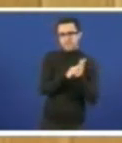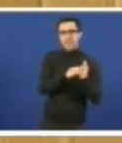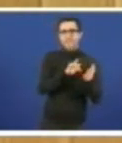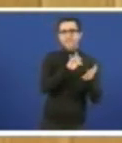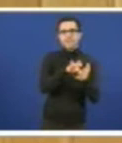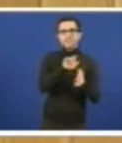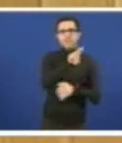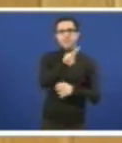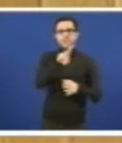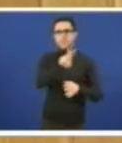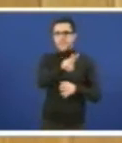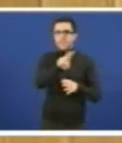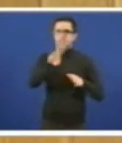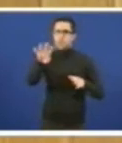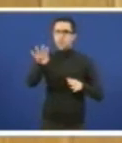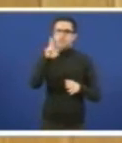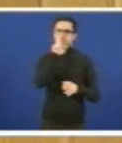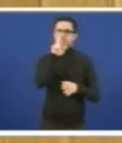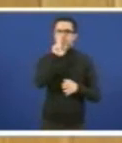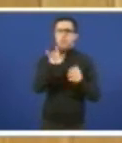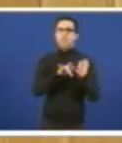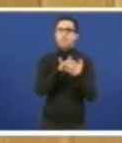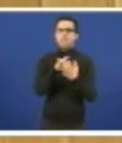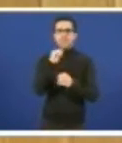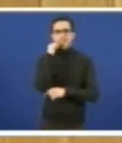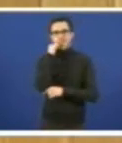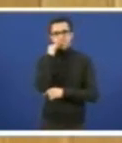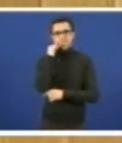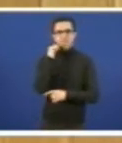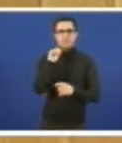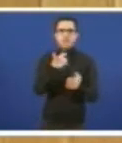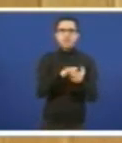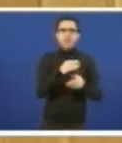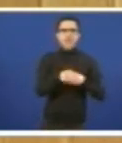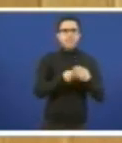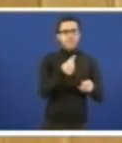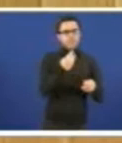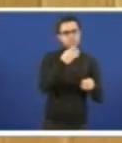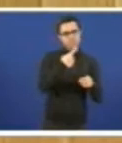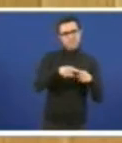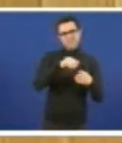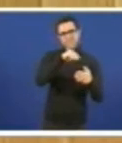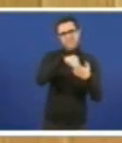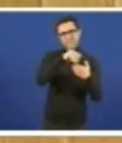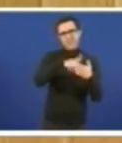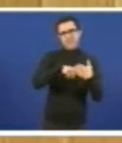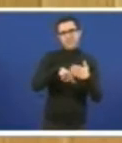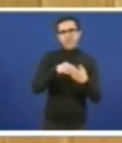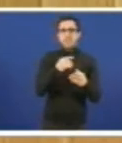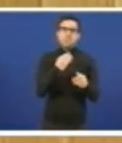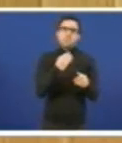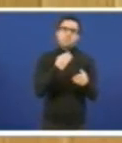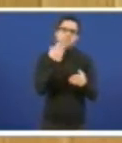febreiro como Día de Rosalía, regulando a organización escolar de actividades conmemorativas sobre a vida, a obra e